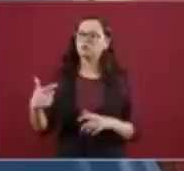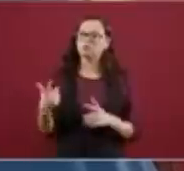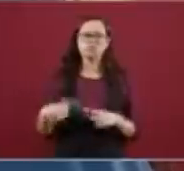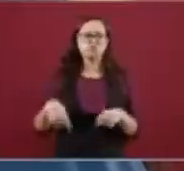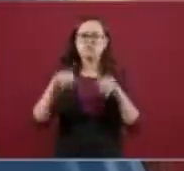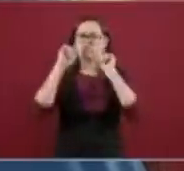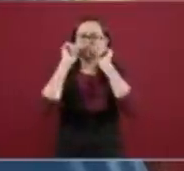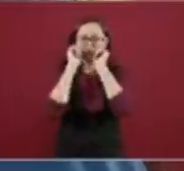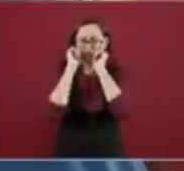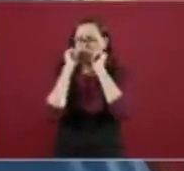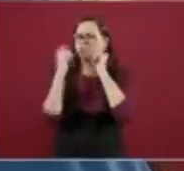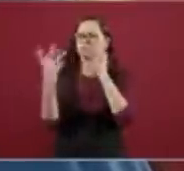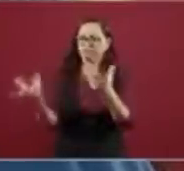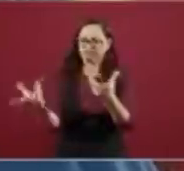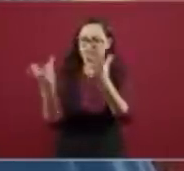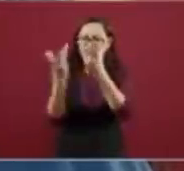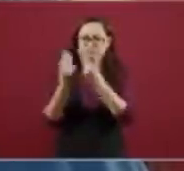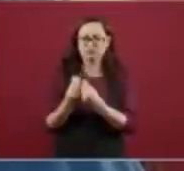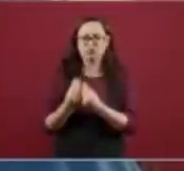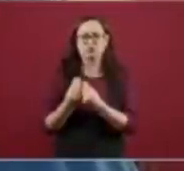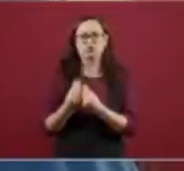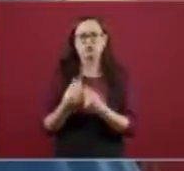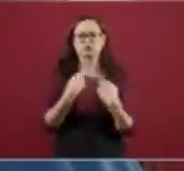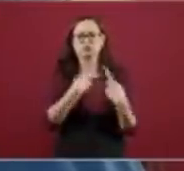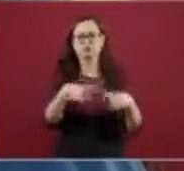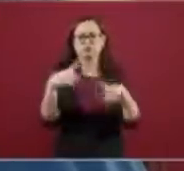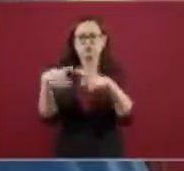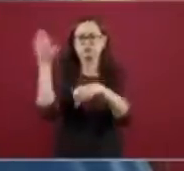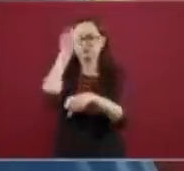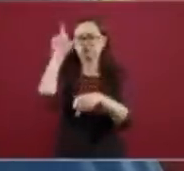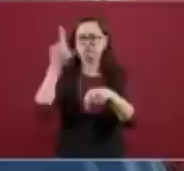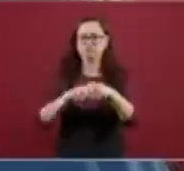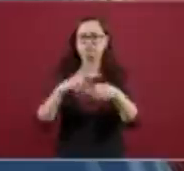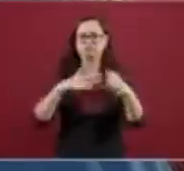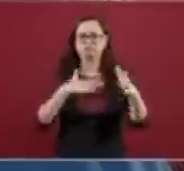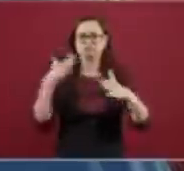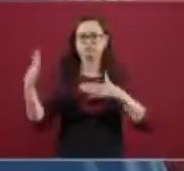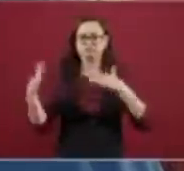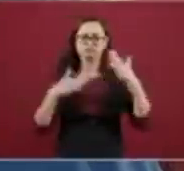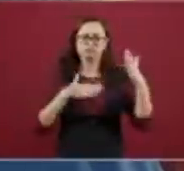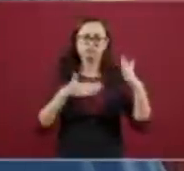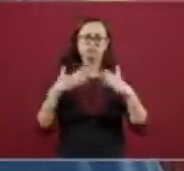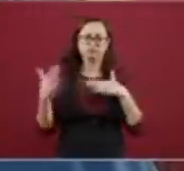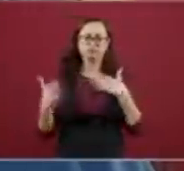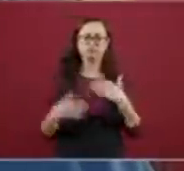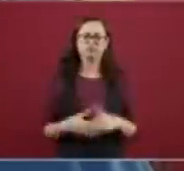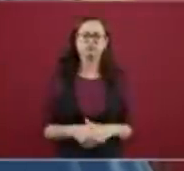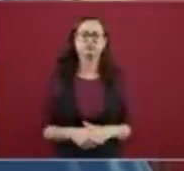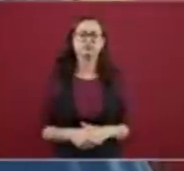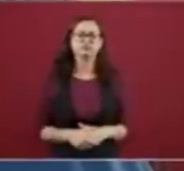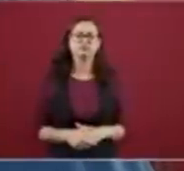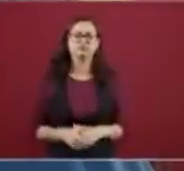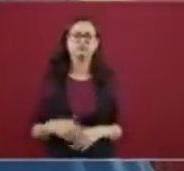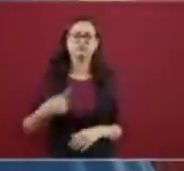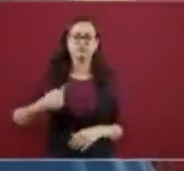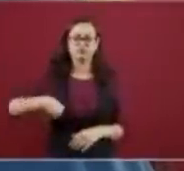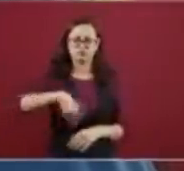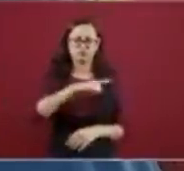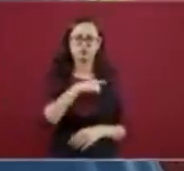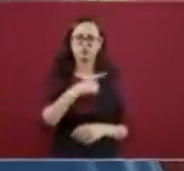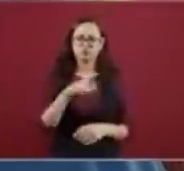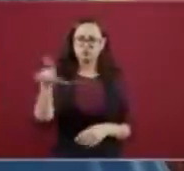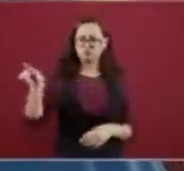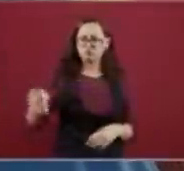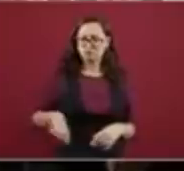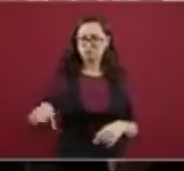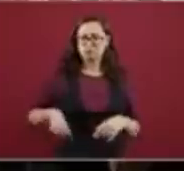condición, al goce de nuestra gran diversidad cultural. Estamos en un gobierno que escucha, que